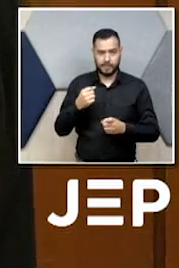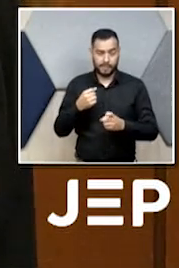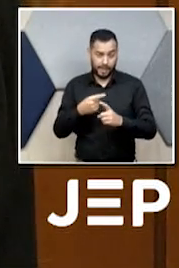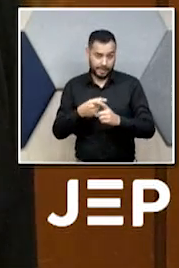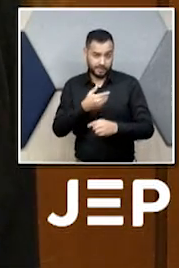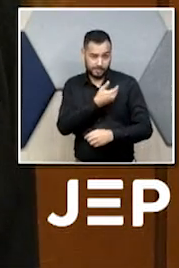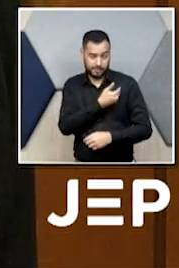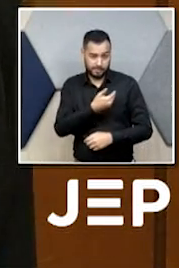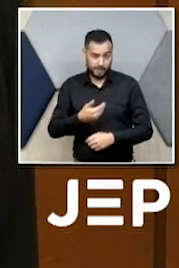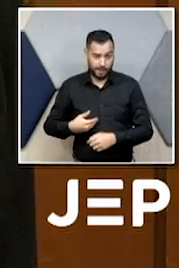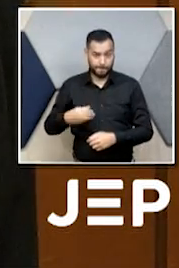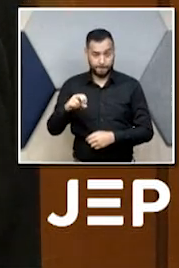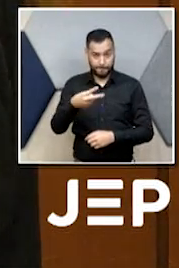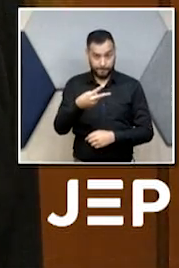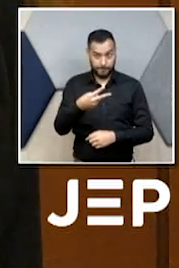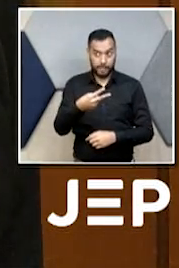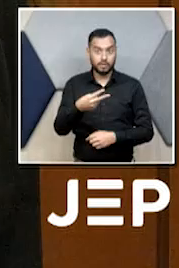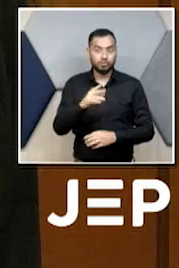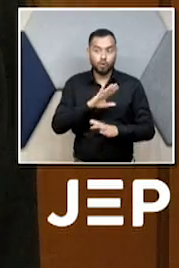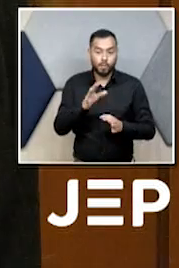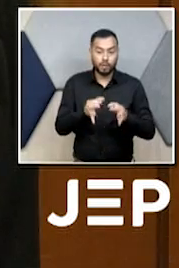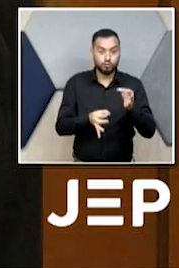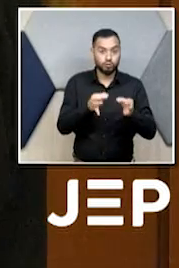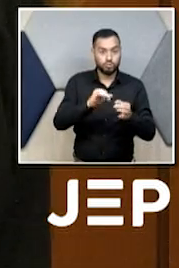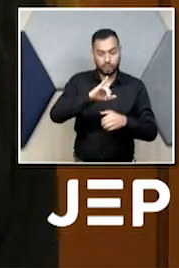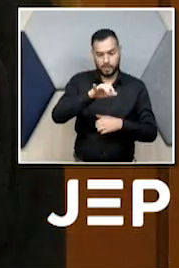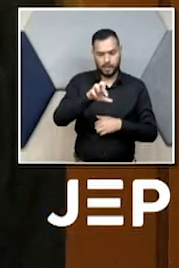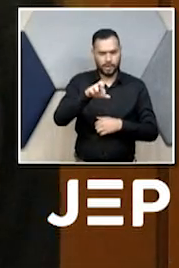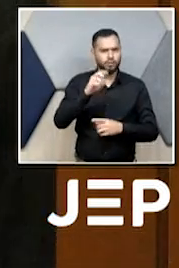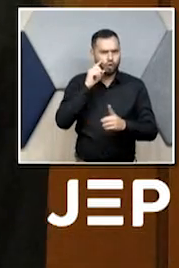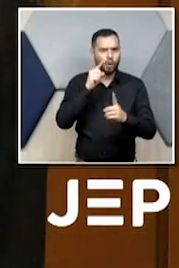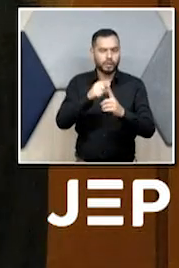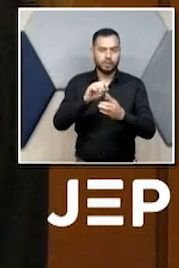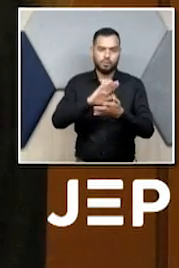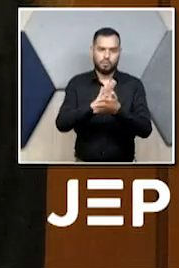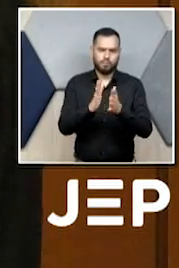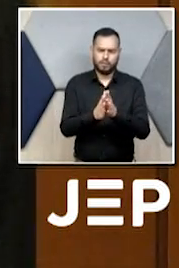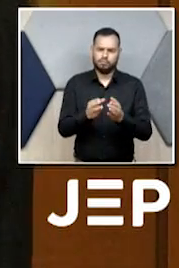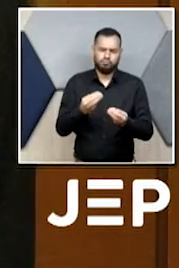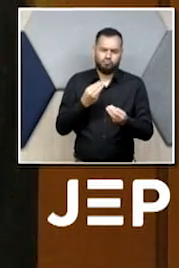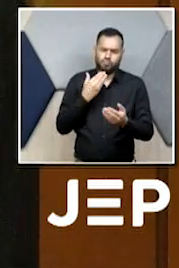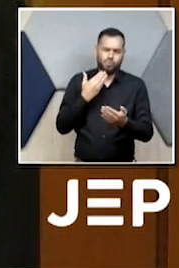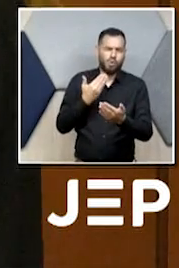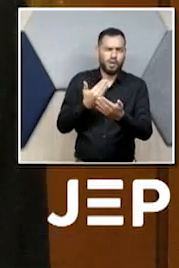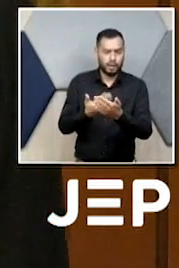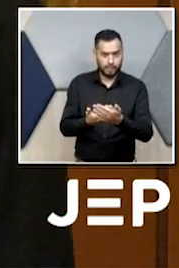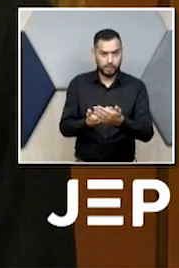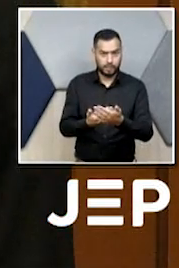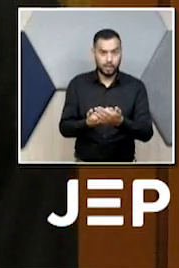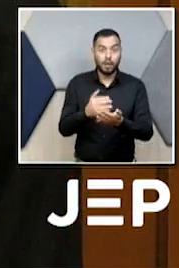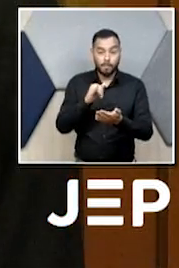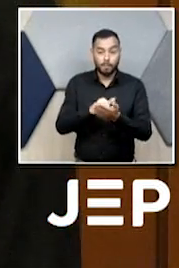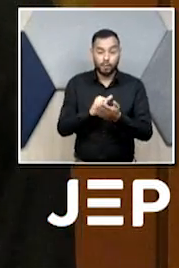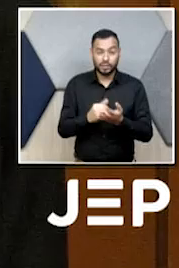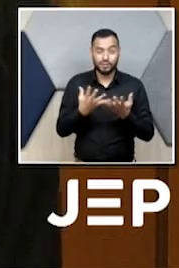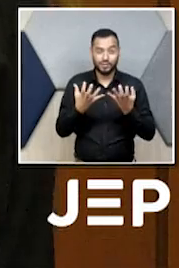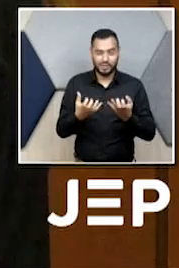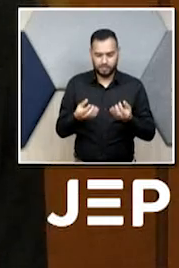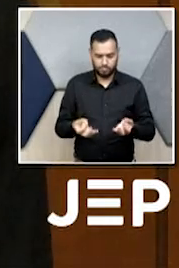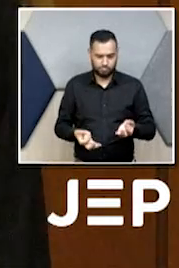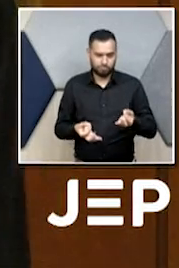por la jurisdicción, sino por la paz. Estamos muy agradecidos y por eso queremos entregarles este